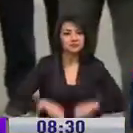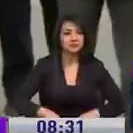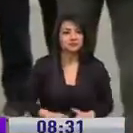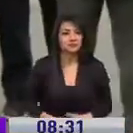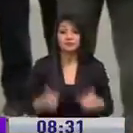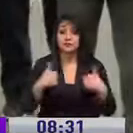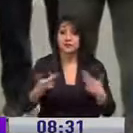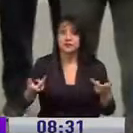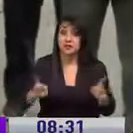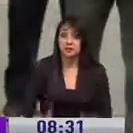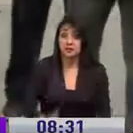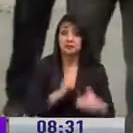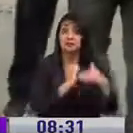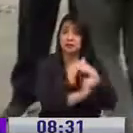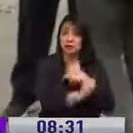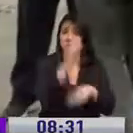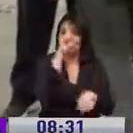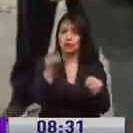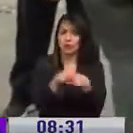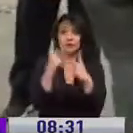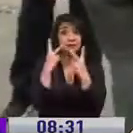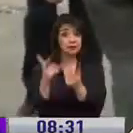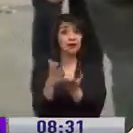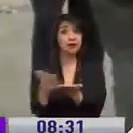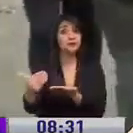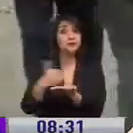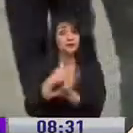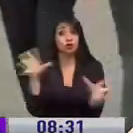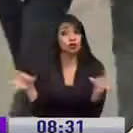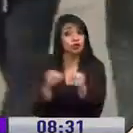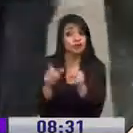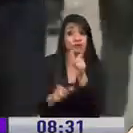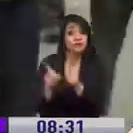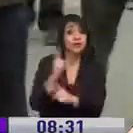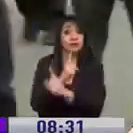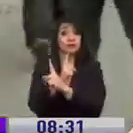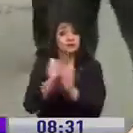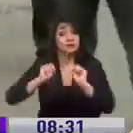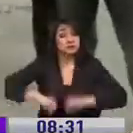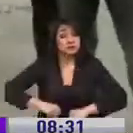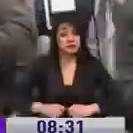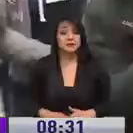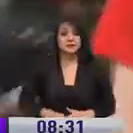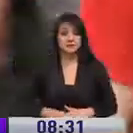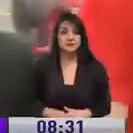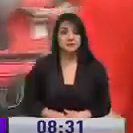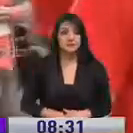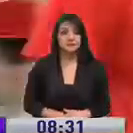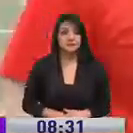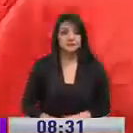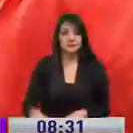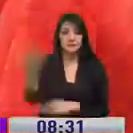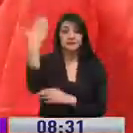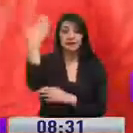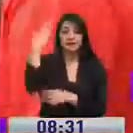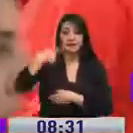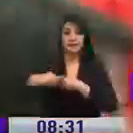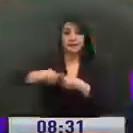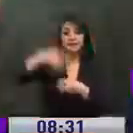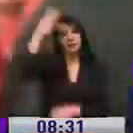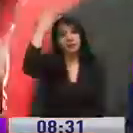De acuerdo con el metro y veamos si hay accesibilidad en todas las áreas del sentido que dan los servicios. Según el alcalde de Quito,